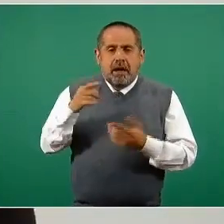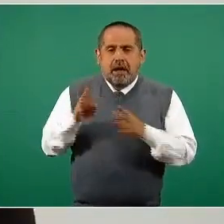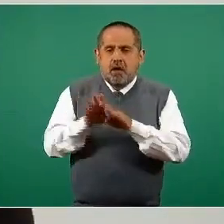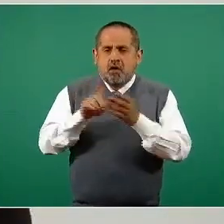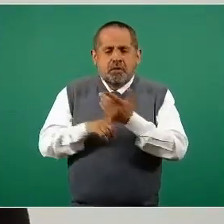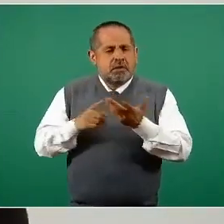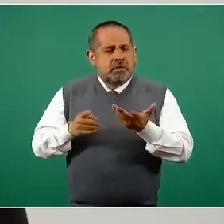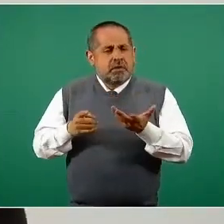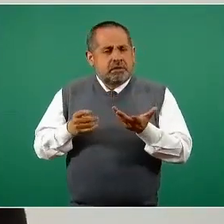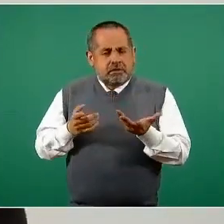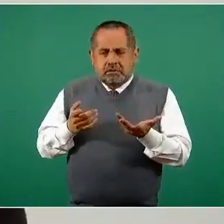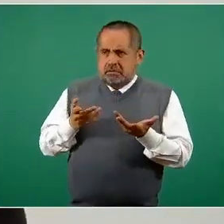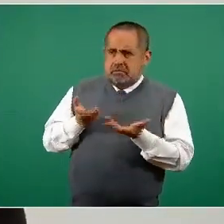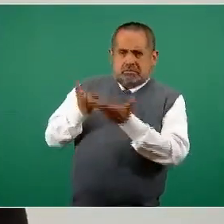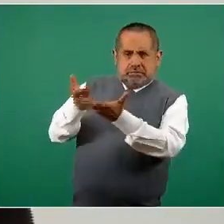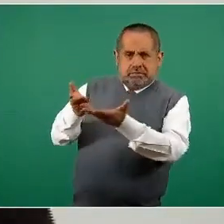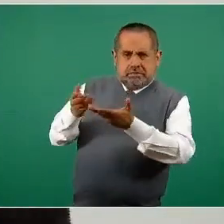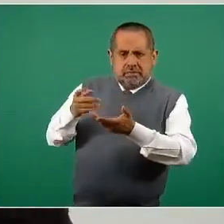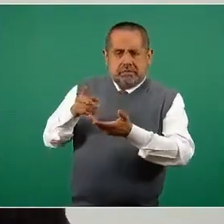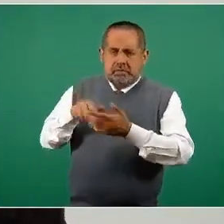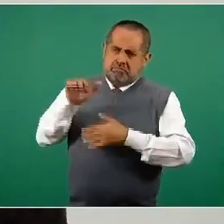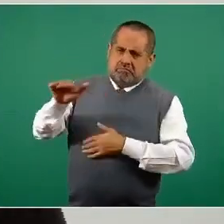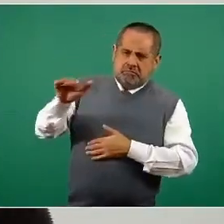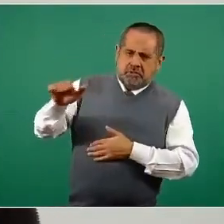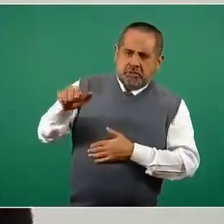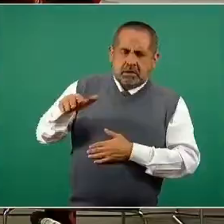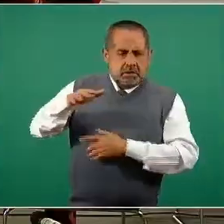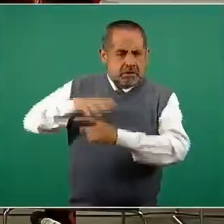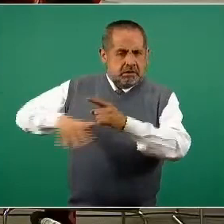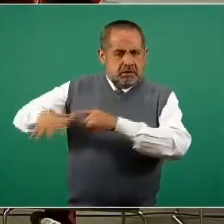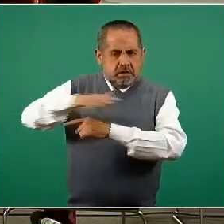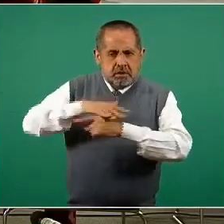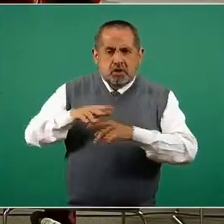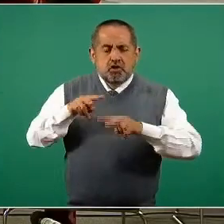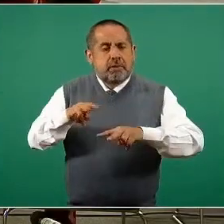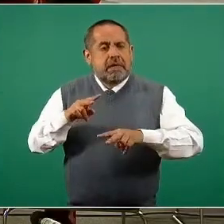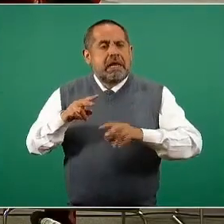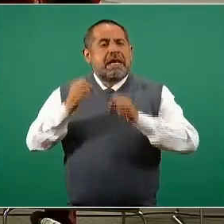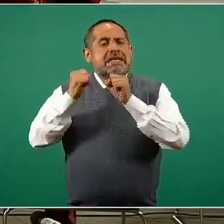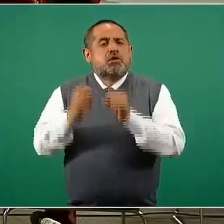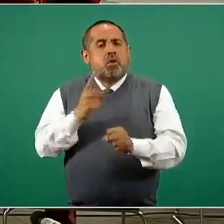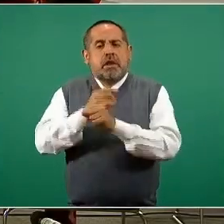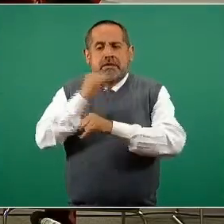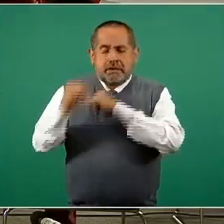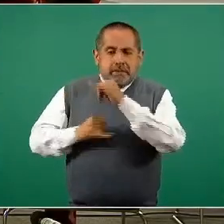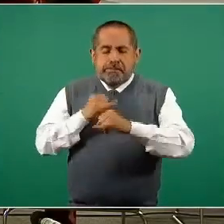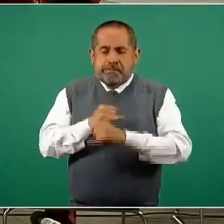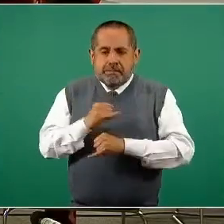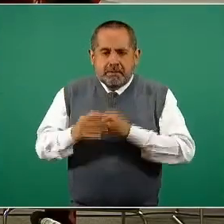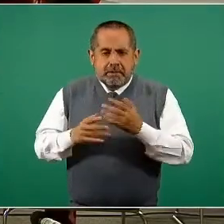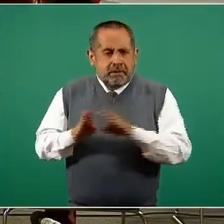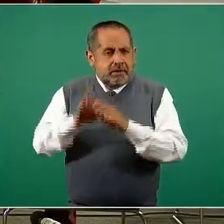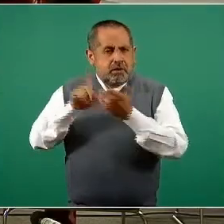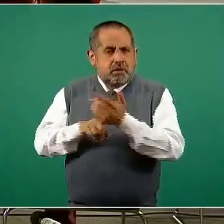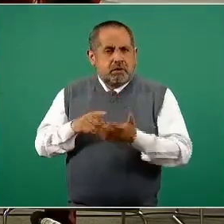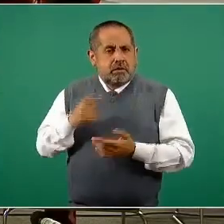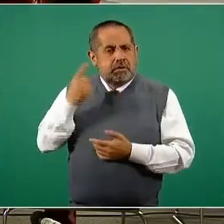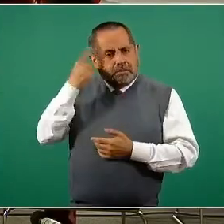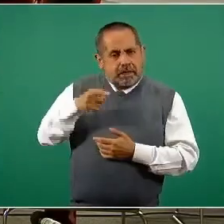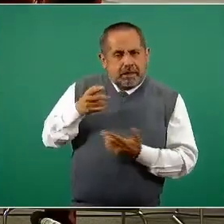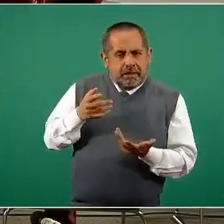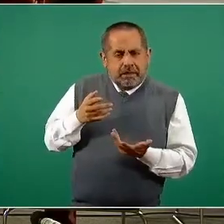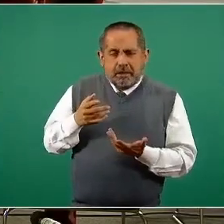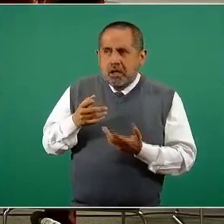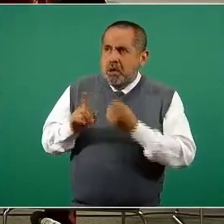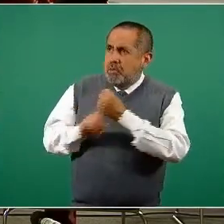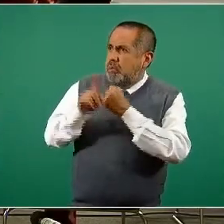sobre la mesa, en este caso en el contexto de seguridad internacional, de esta problemática que